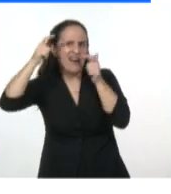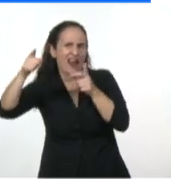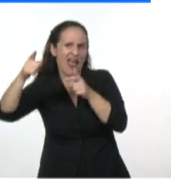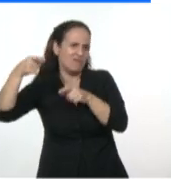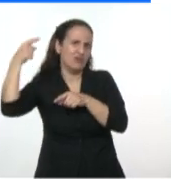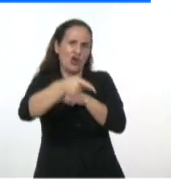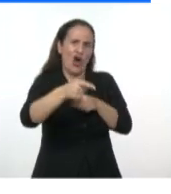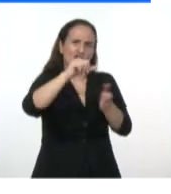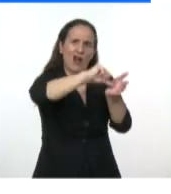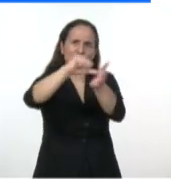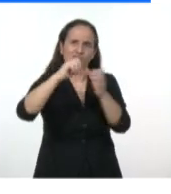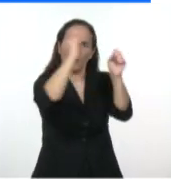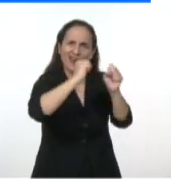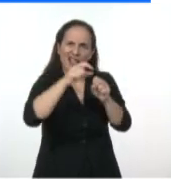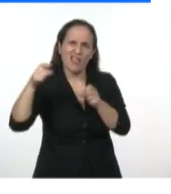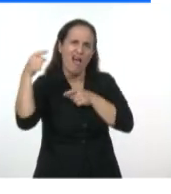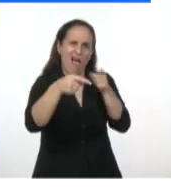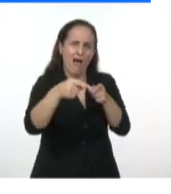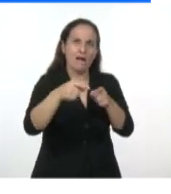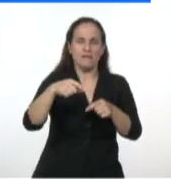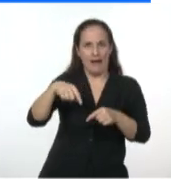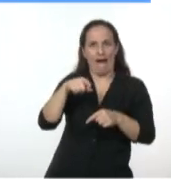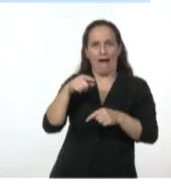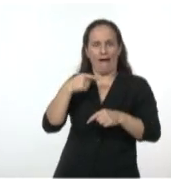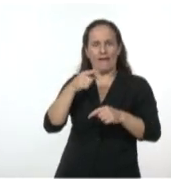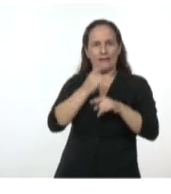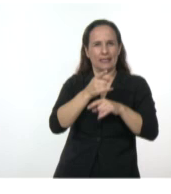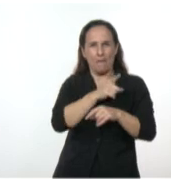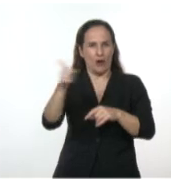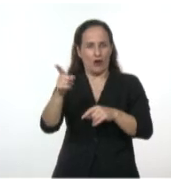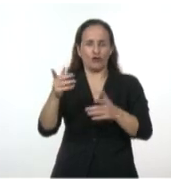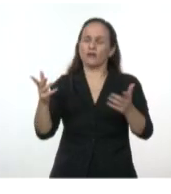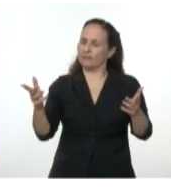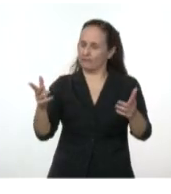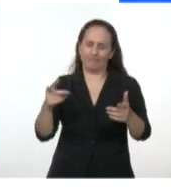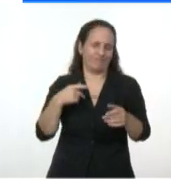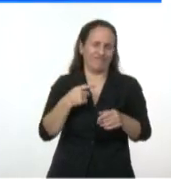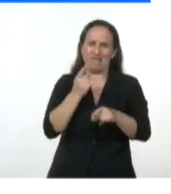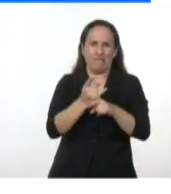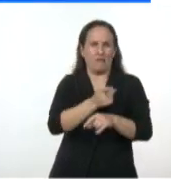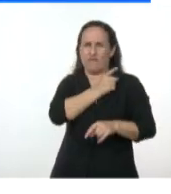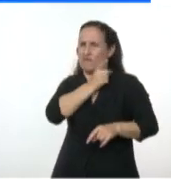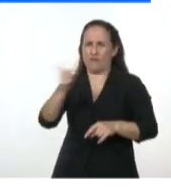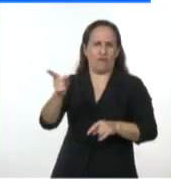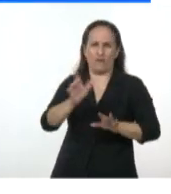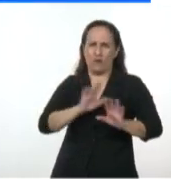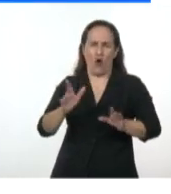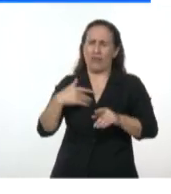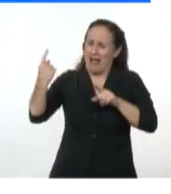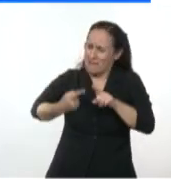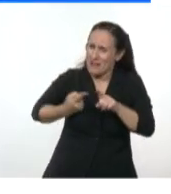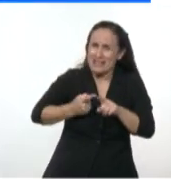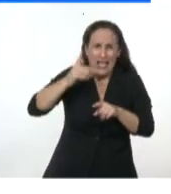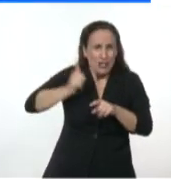griegas. ¿Siempre se enfrentó a los macedonios? Sí, hasta los últimos instantes de mi vida. Perseguido por los